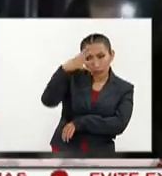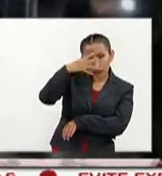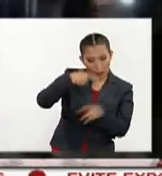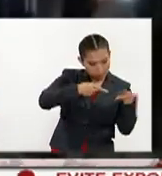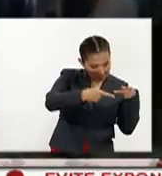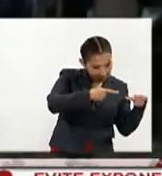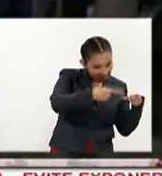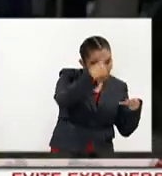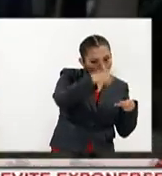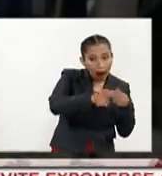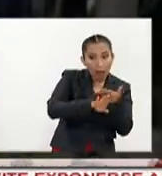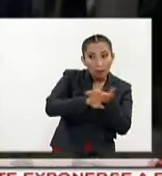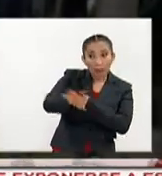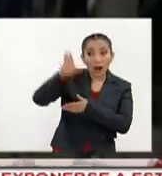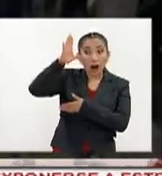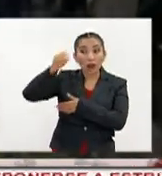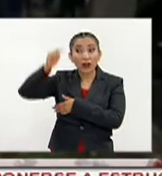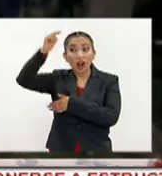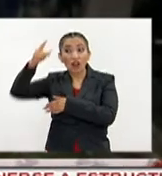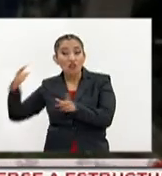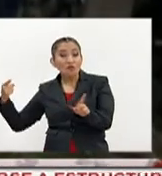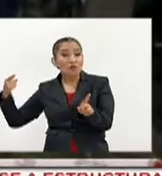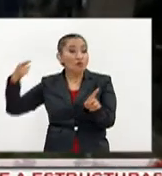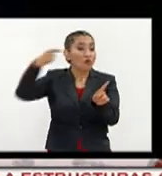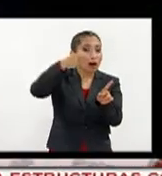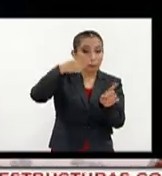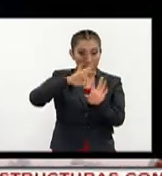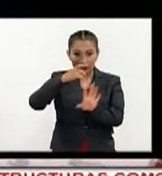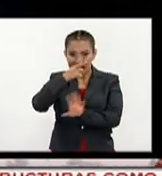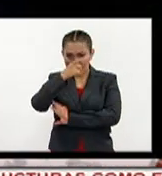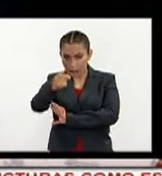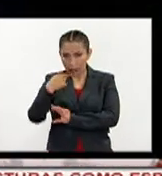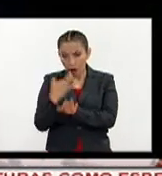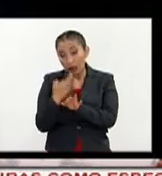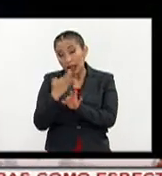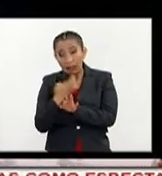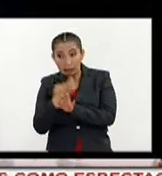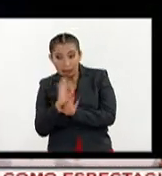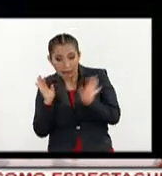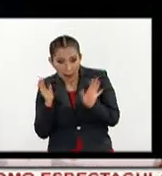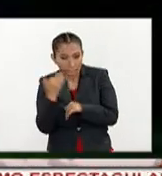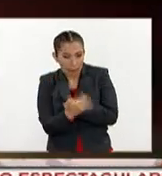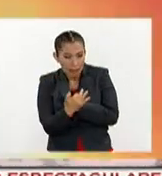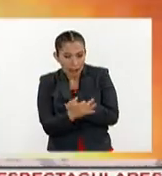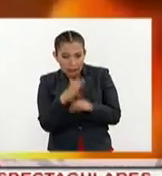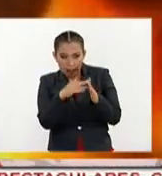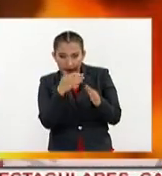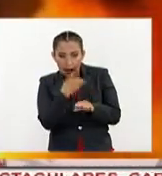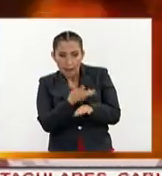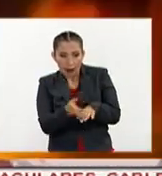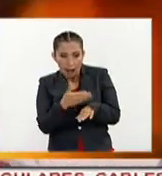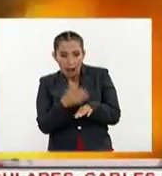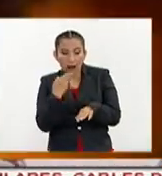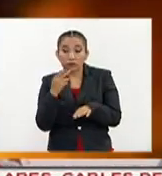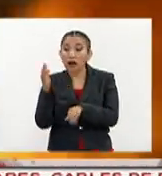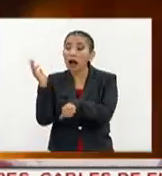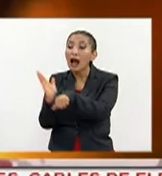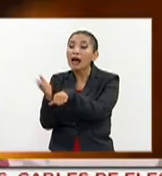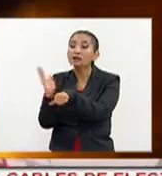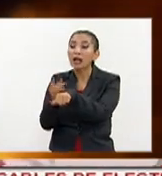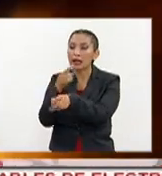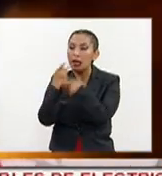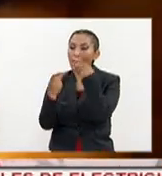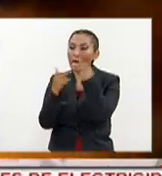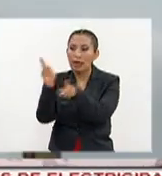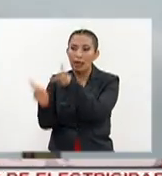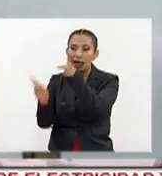trabajando para evitar que Corea del Norte logre ese objetivo. Sin embargo, dijo que por el momento la Casa Blanca prefiere utilizar sanciones y